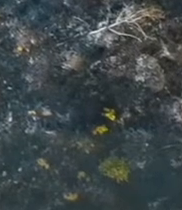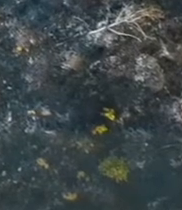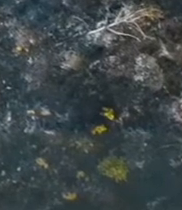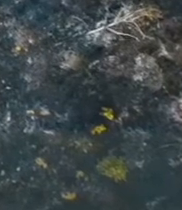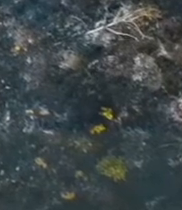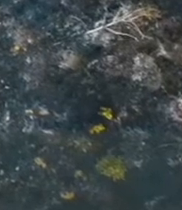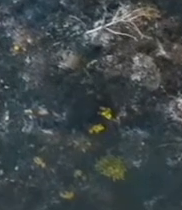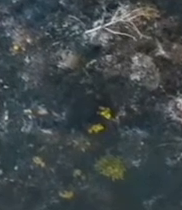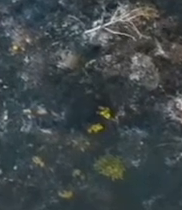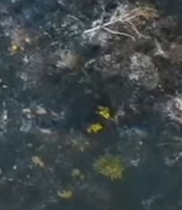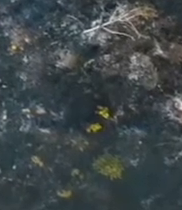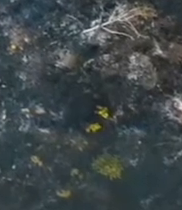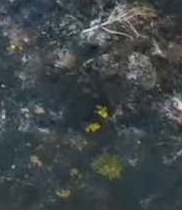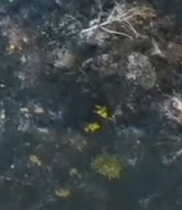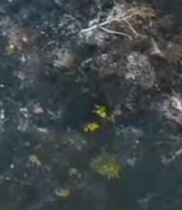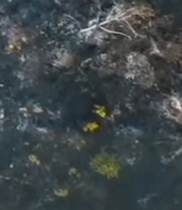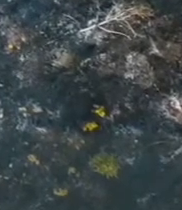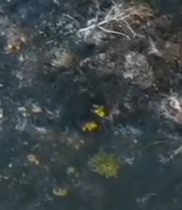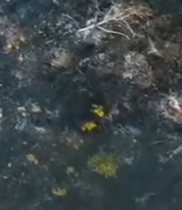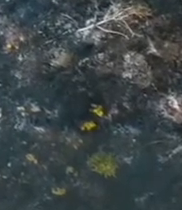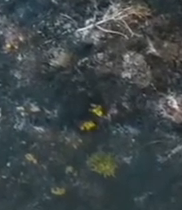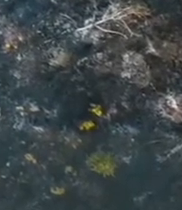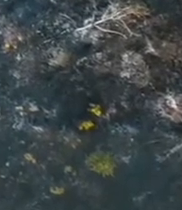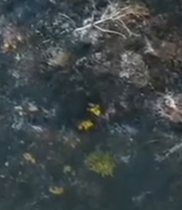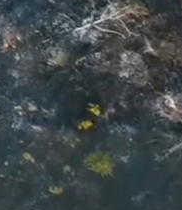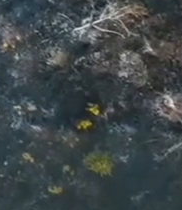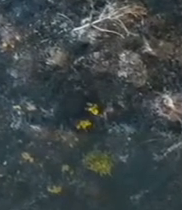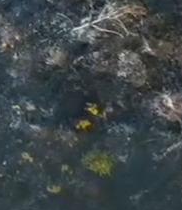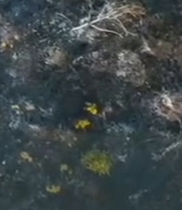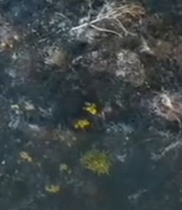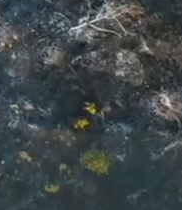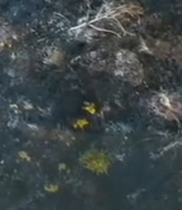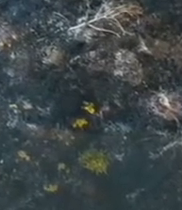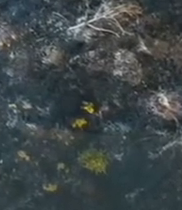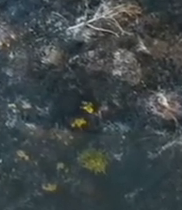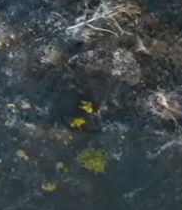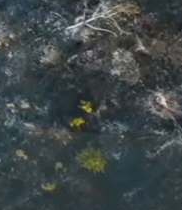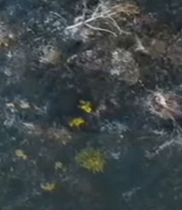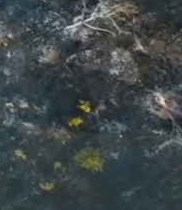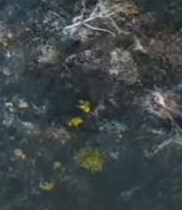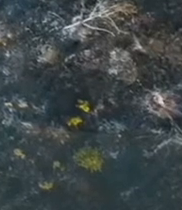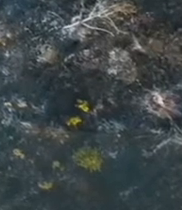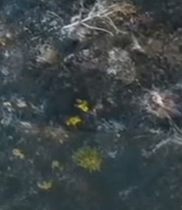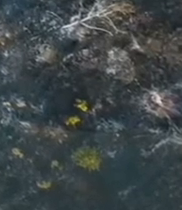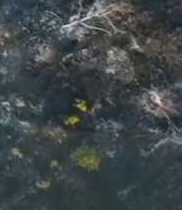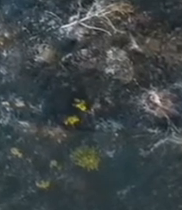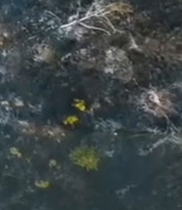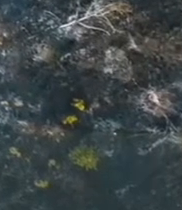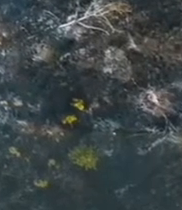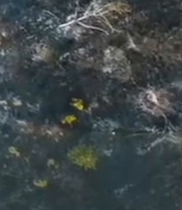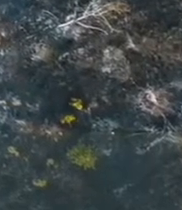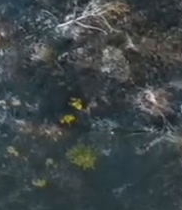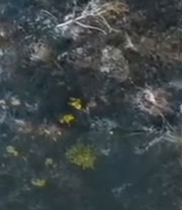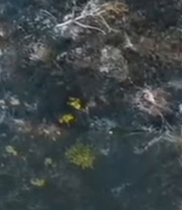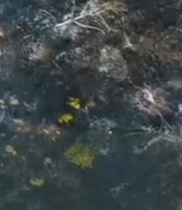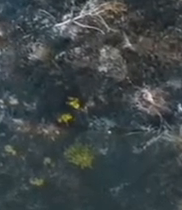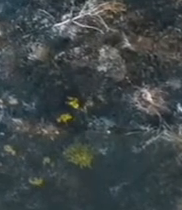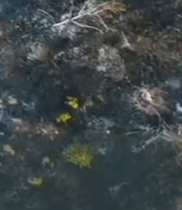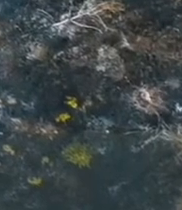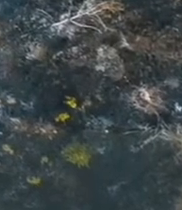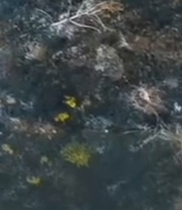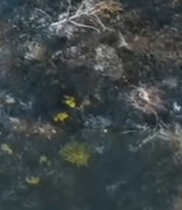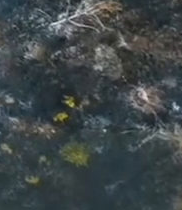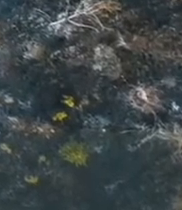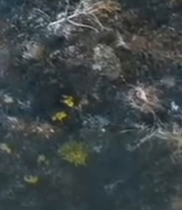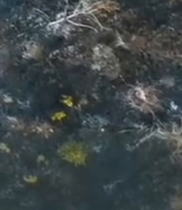Rey Jorge, en las Shetlands del Sur. En esa área y en la península, yendo hacia la Antártida continental, vemos